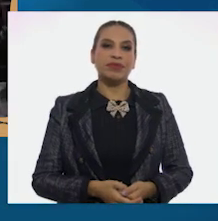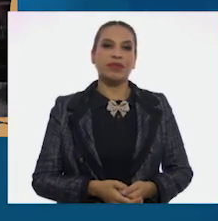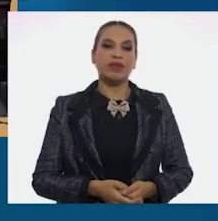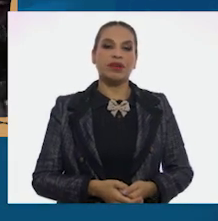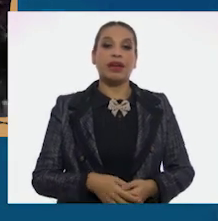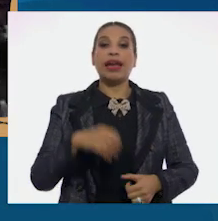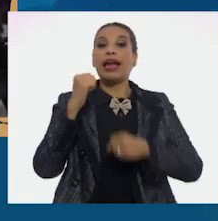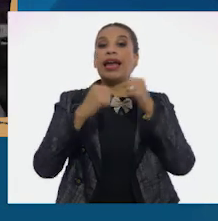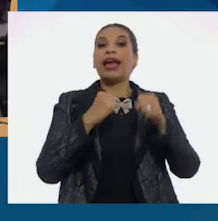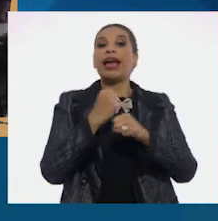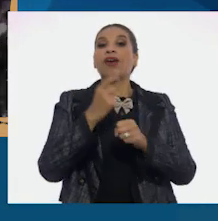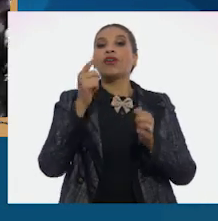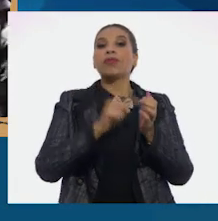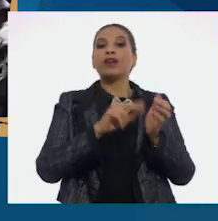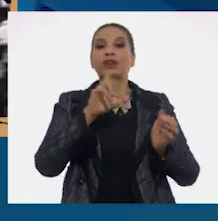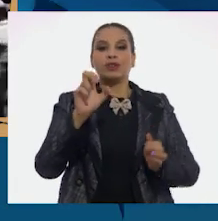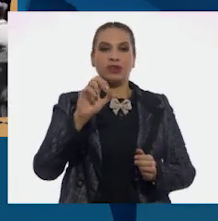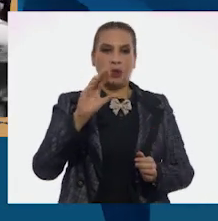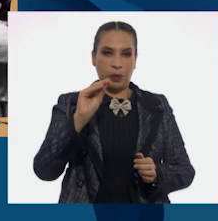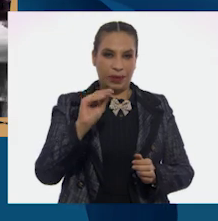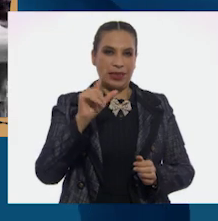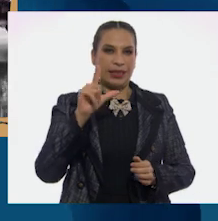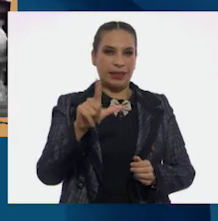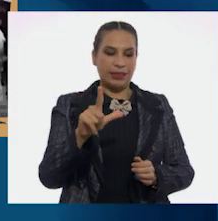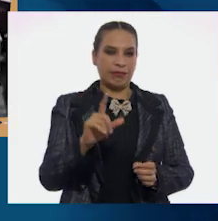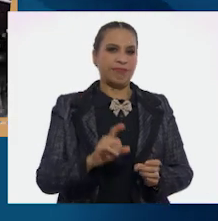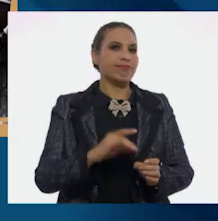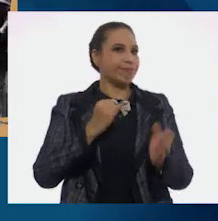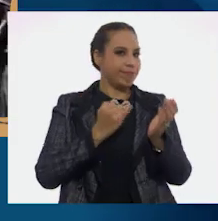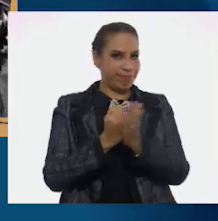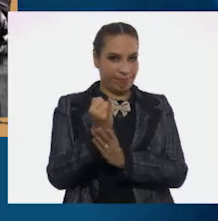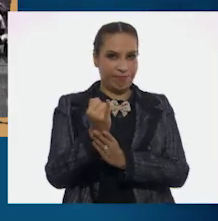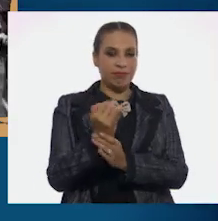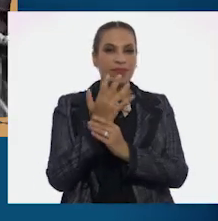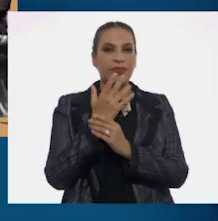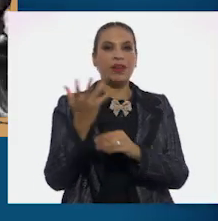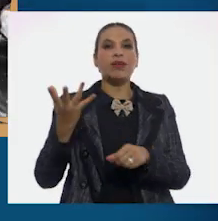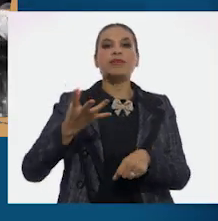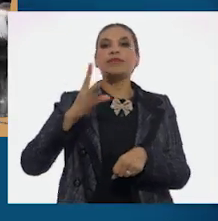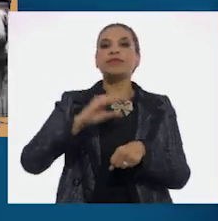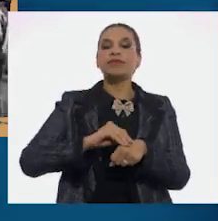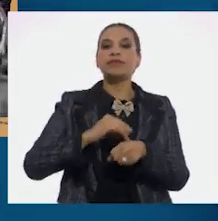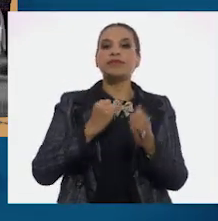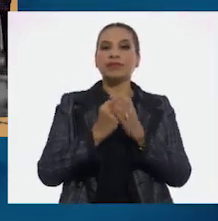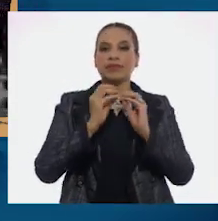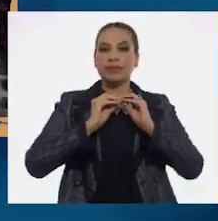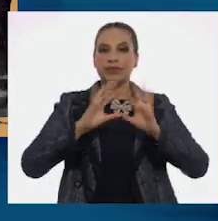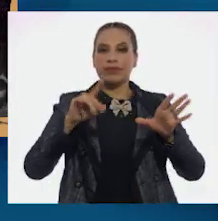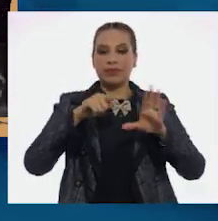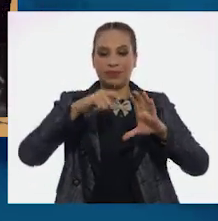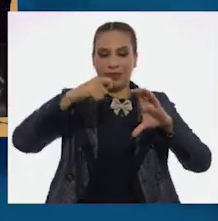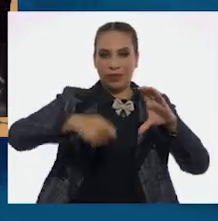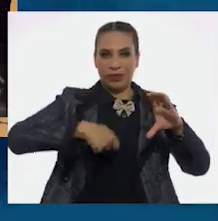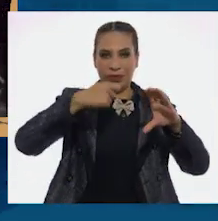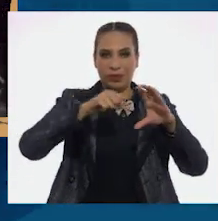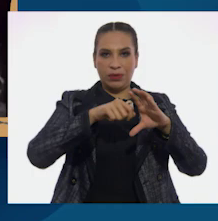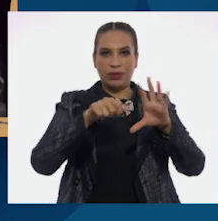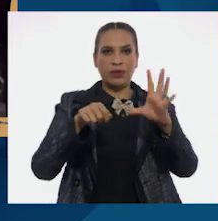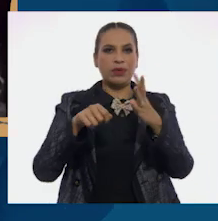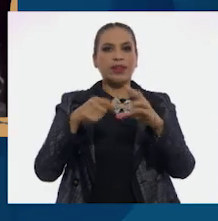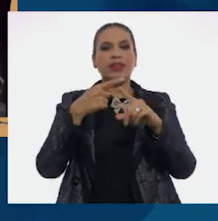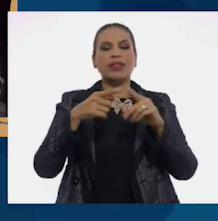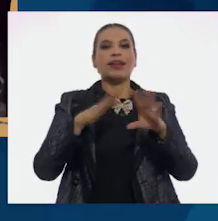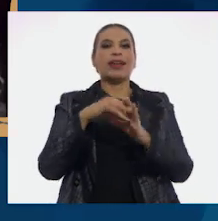Corría el año de 1897, cuando de manera oficial se autorizó la exhibición pública del fonógrafo en diferentes